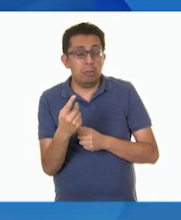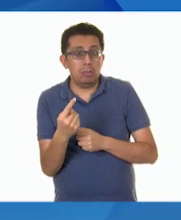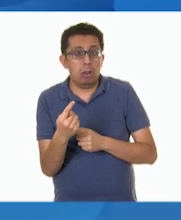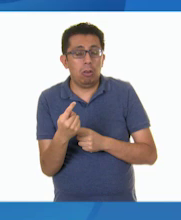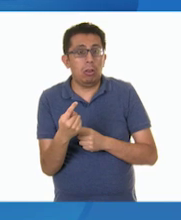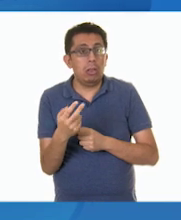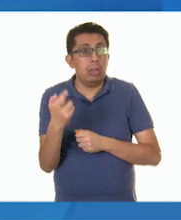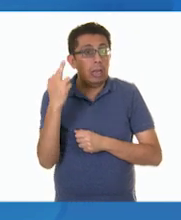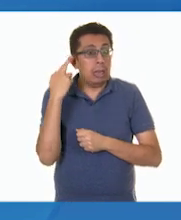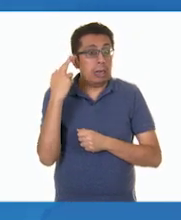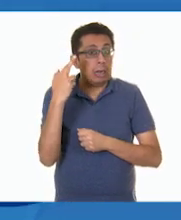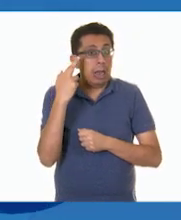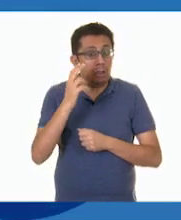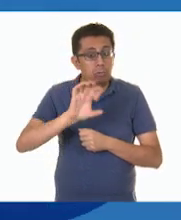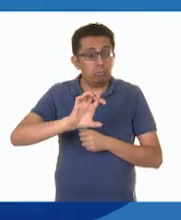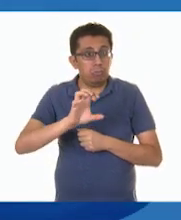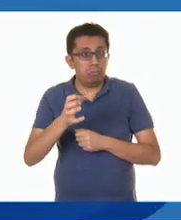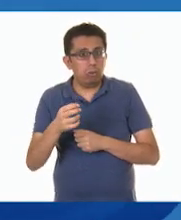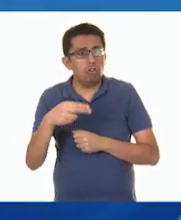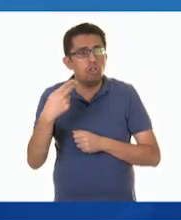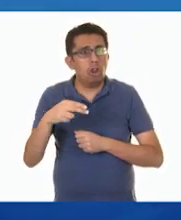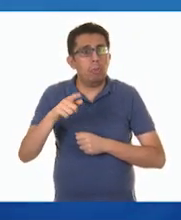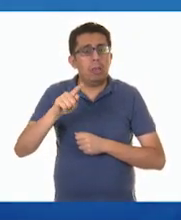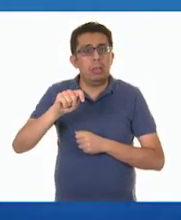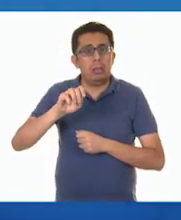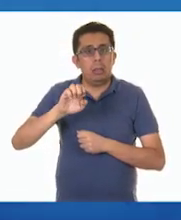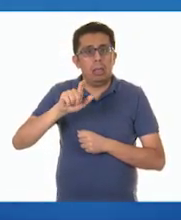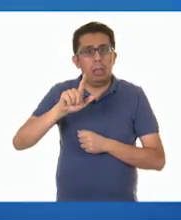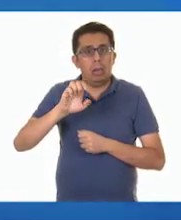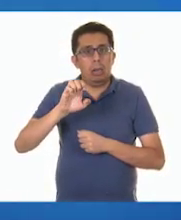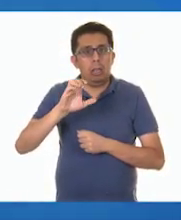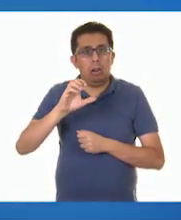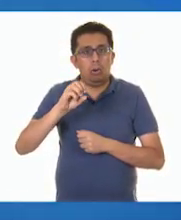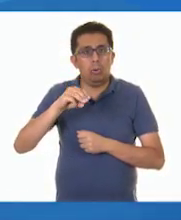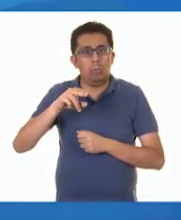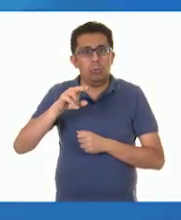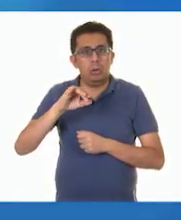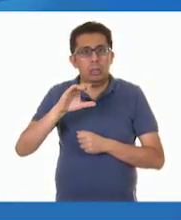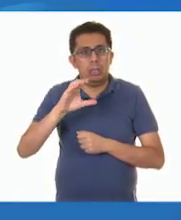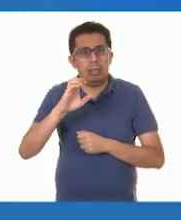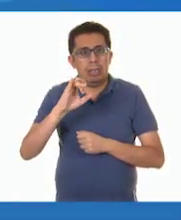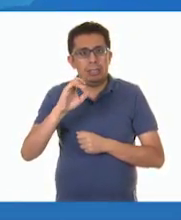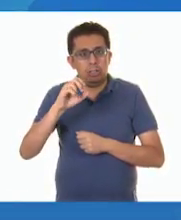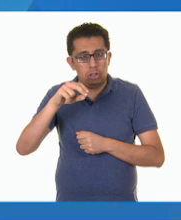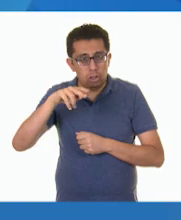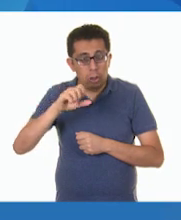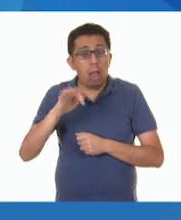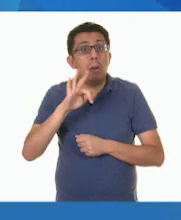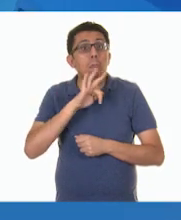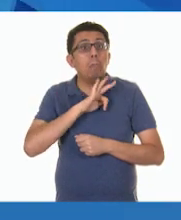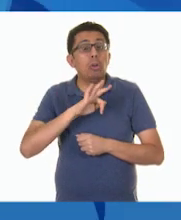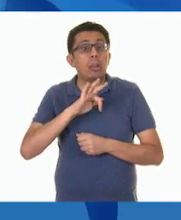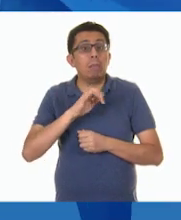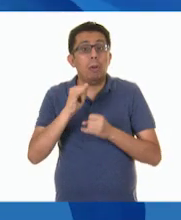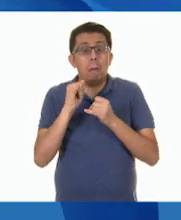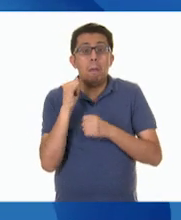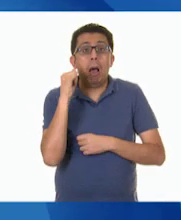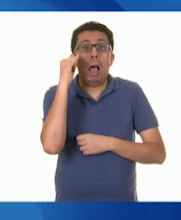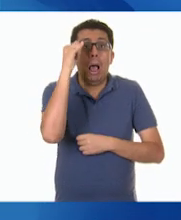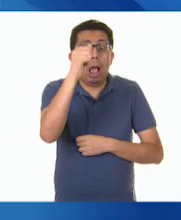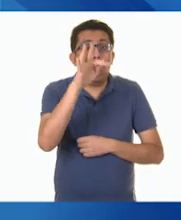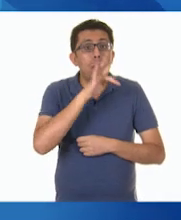televisión y la radio les llamamos telecomunicaciones, porque nos permiten la comunicación a distancia. Gracias